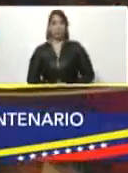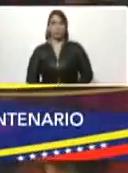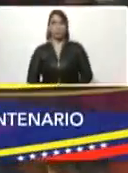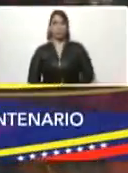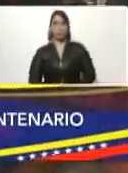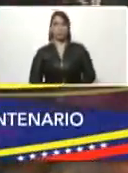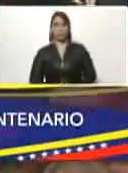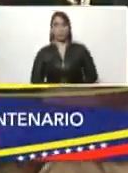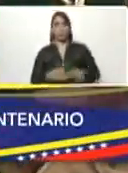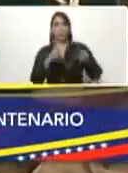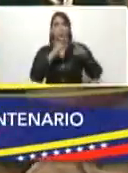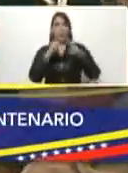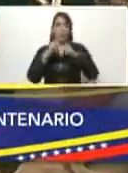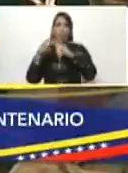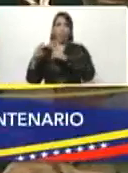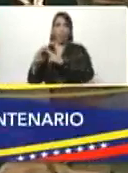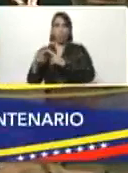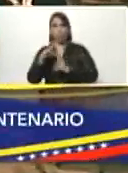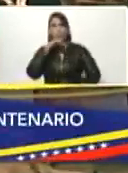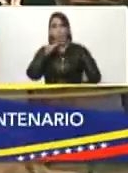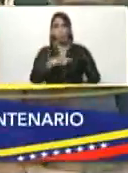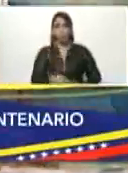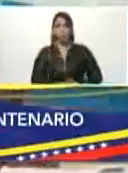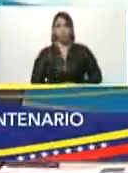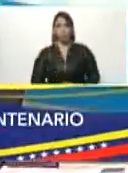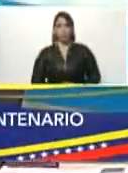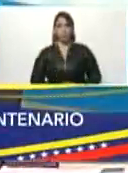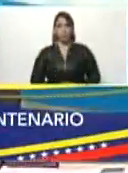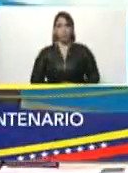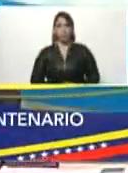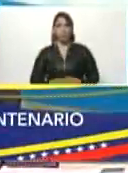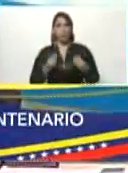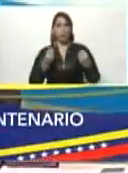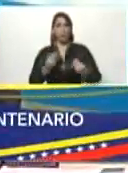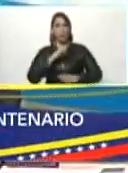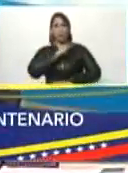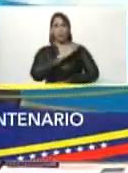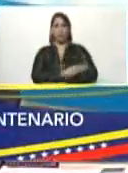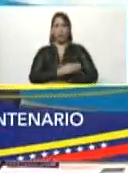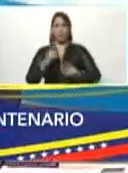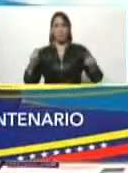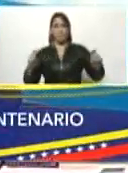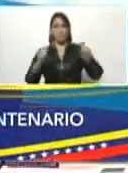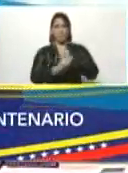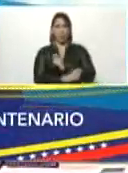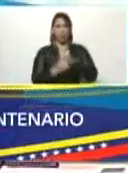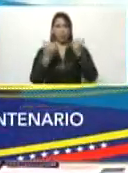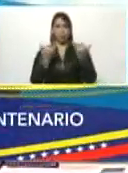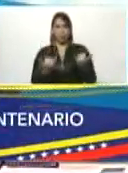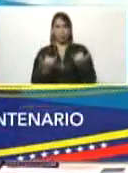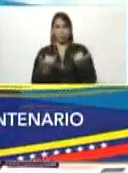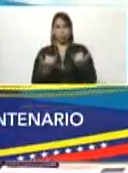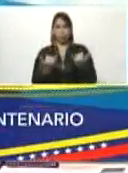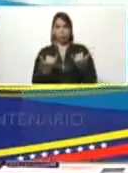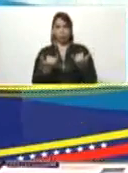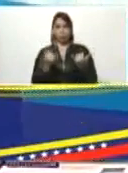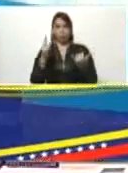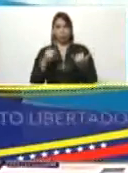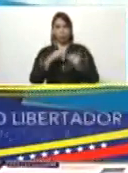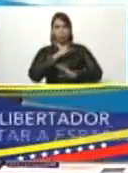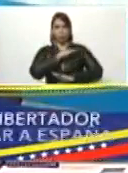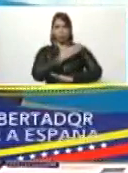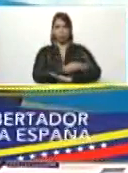el conocimiento de la historia como fuerza transformadora del presente y como